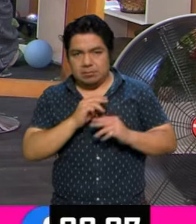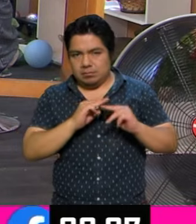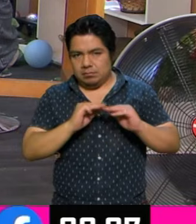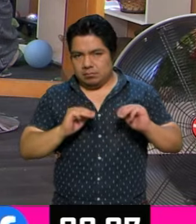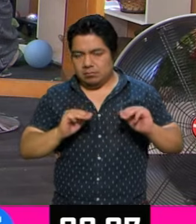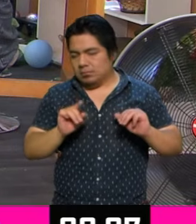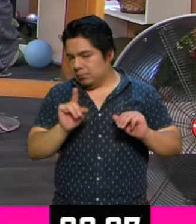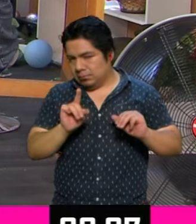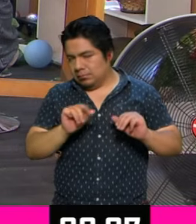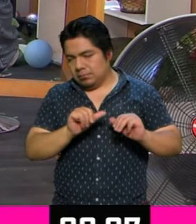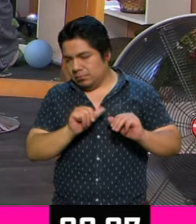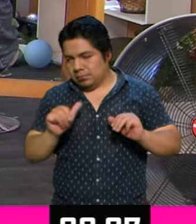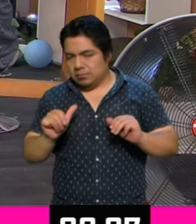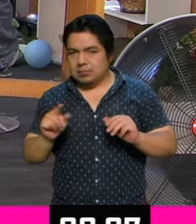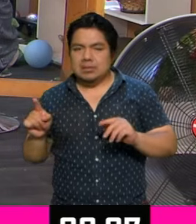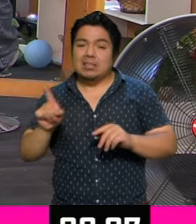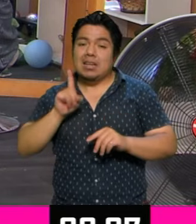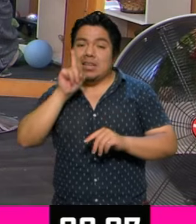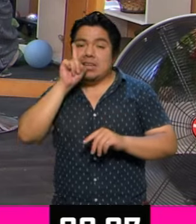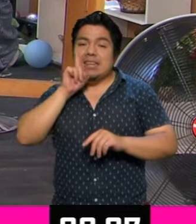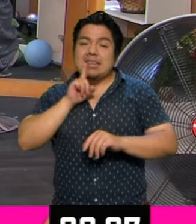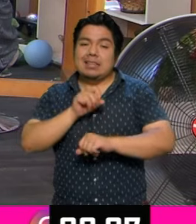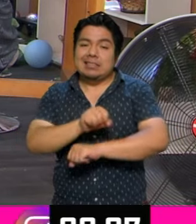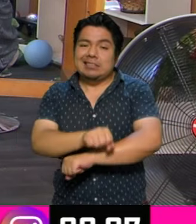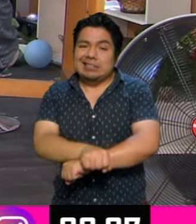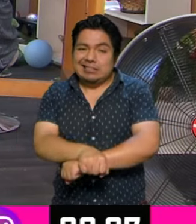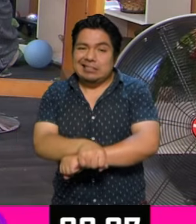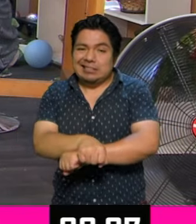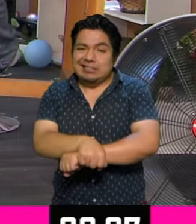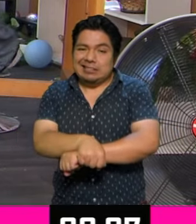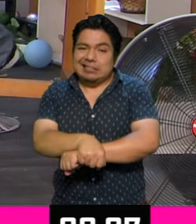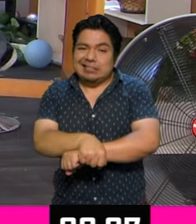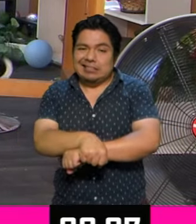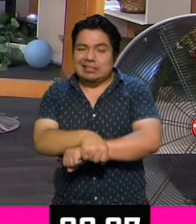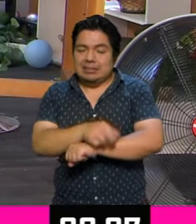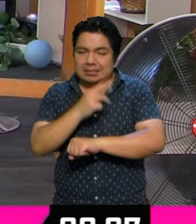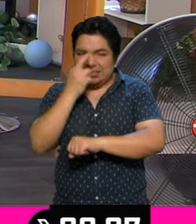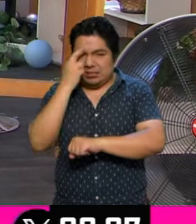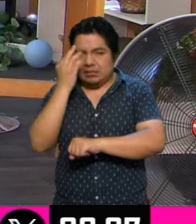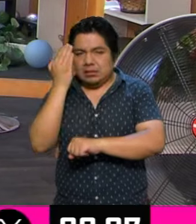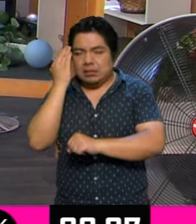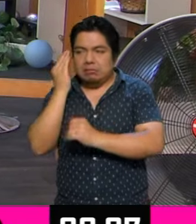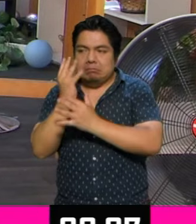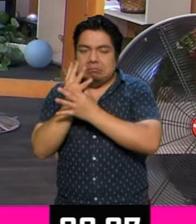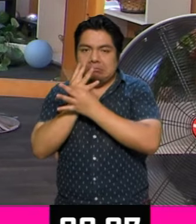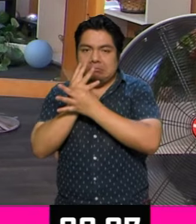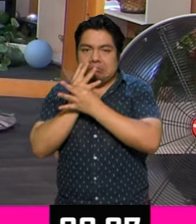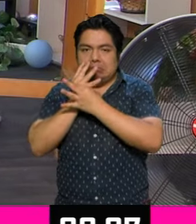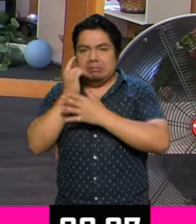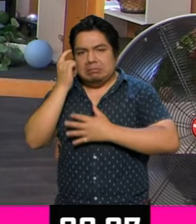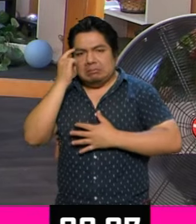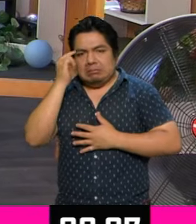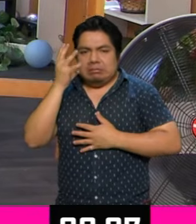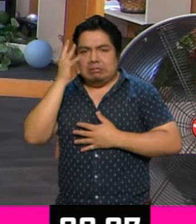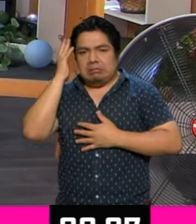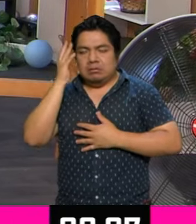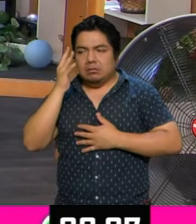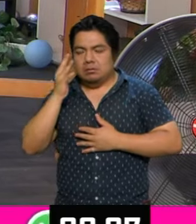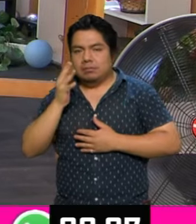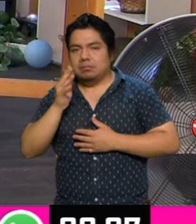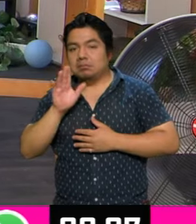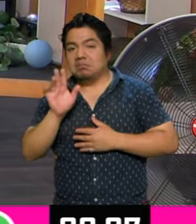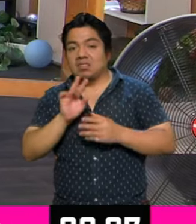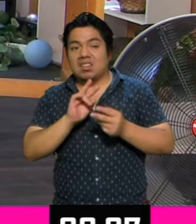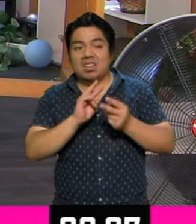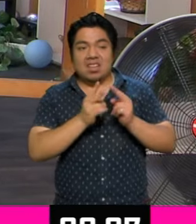niño. No la amarrada. La chavía amarrada que bueno, que decían por ahí que si eres esquizofrénica. Que el